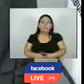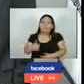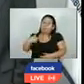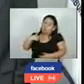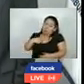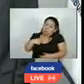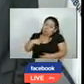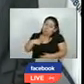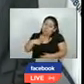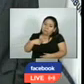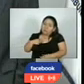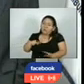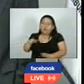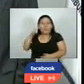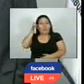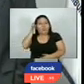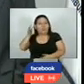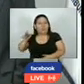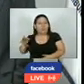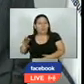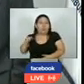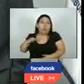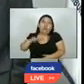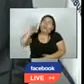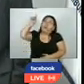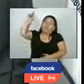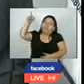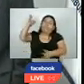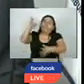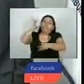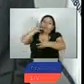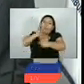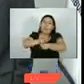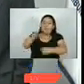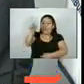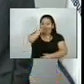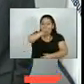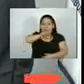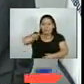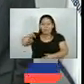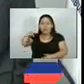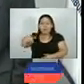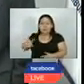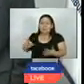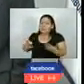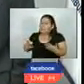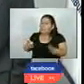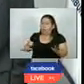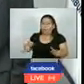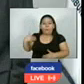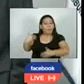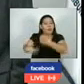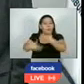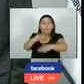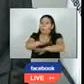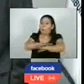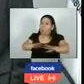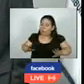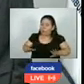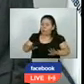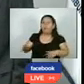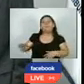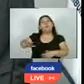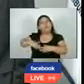Yo no creo que, espero en Dios que esta semana se termine este proceso y